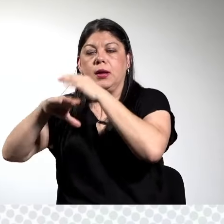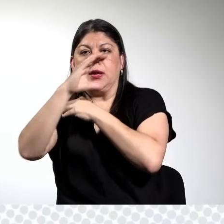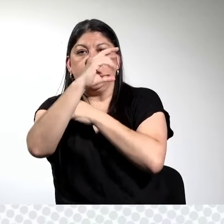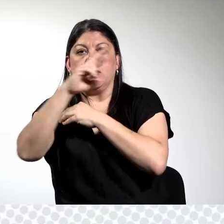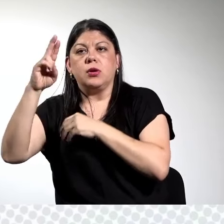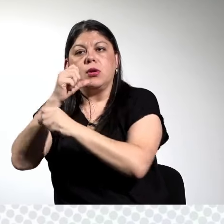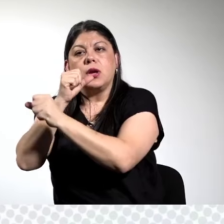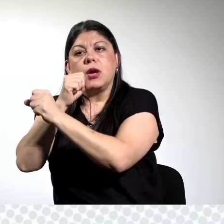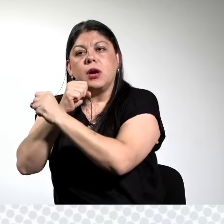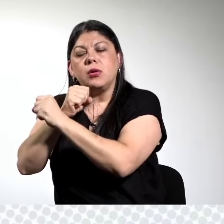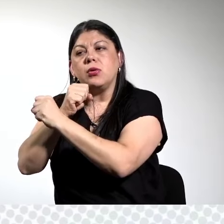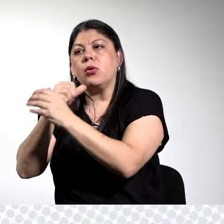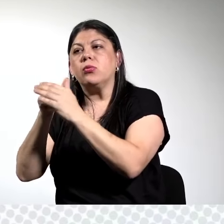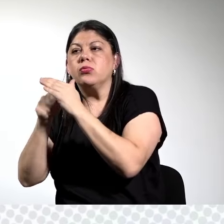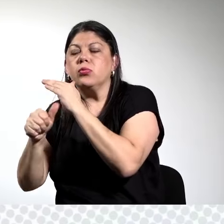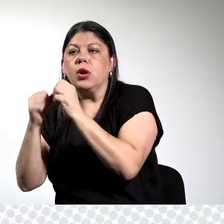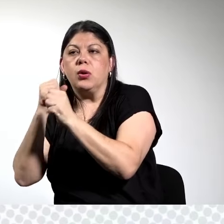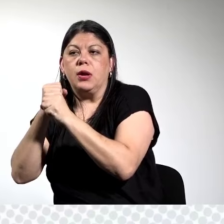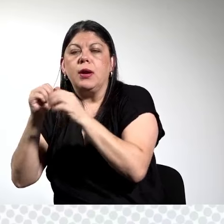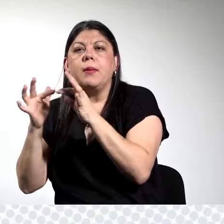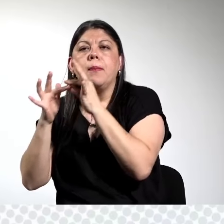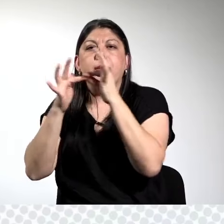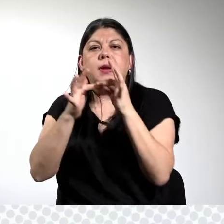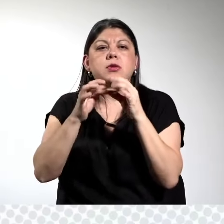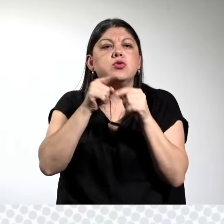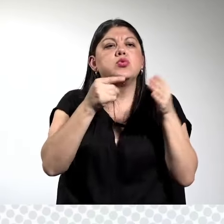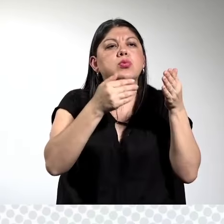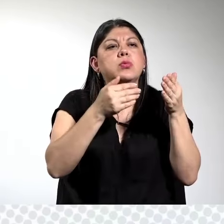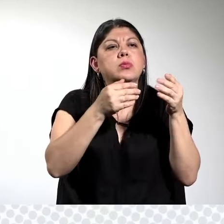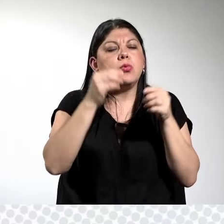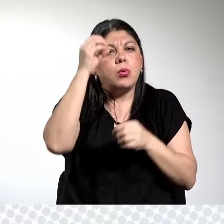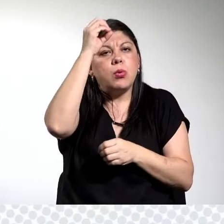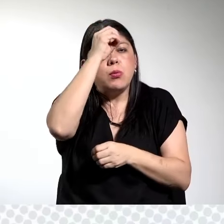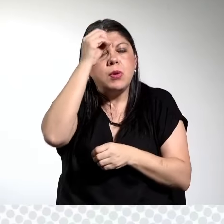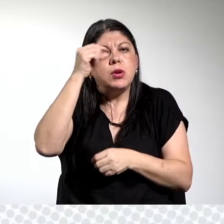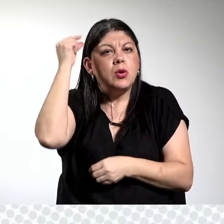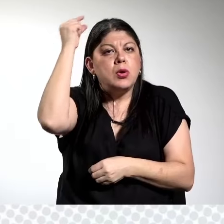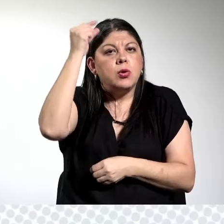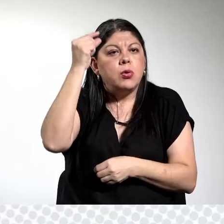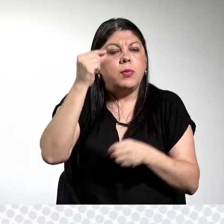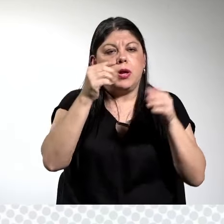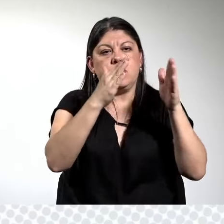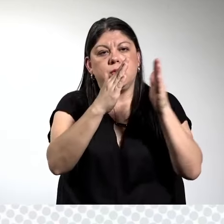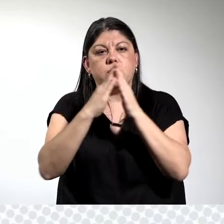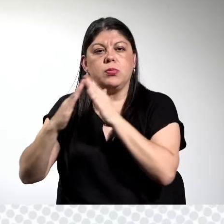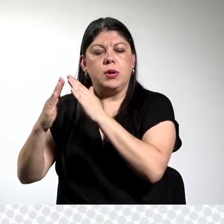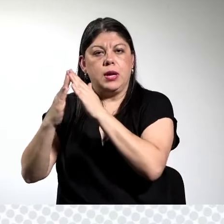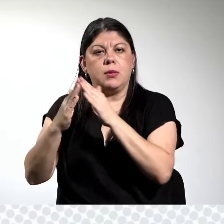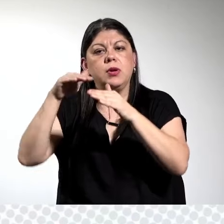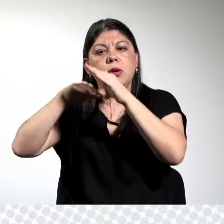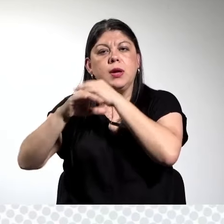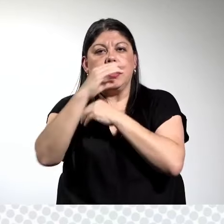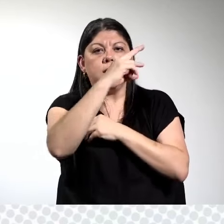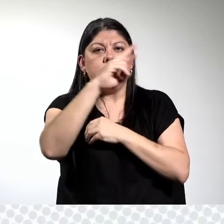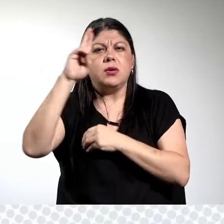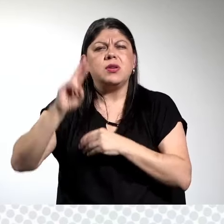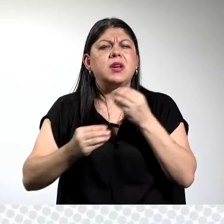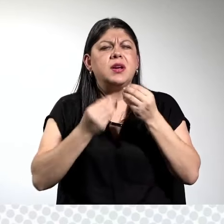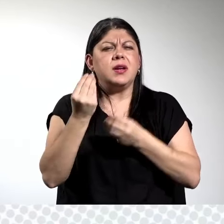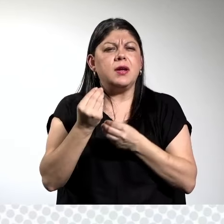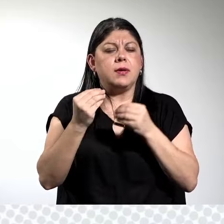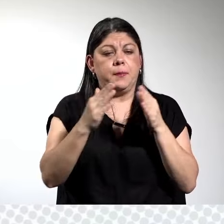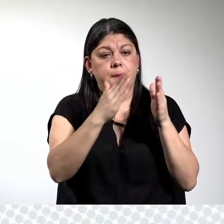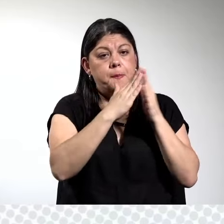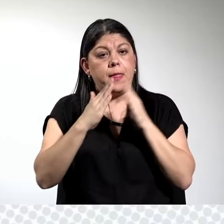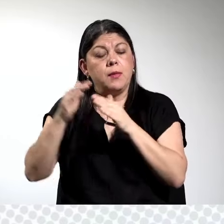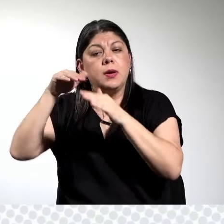de refugio y laborales sobre todo. ¿Cuál será la postura de su gobierno frente a la población migrante? La población migrante, una de